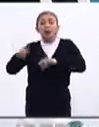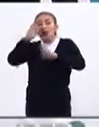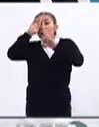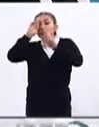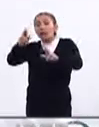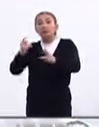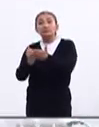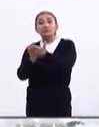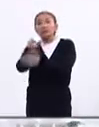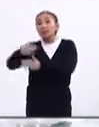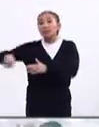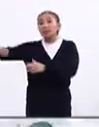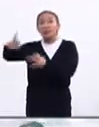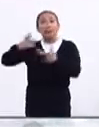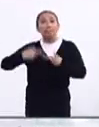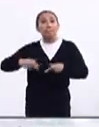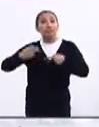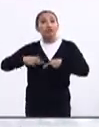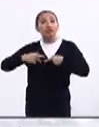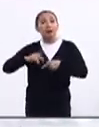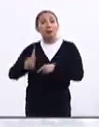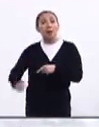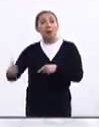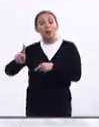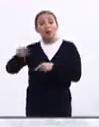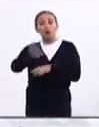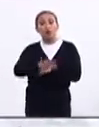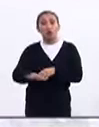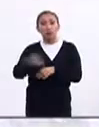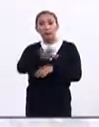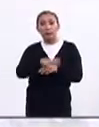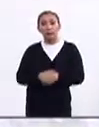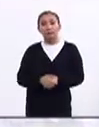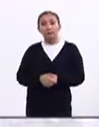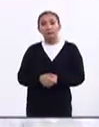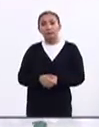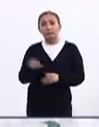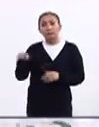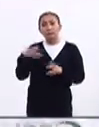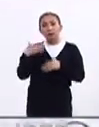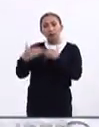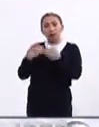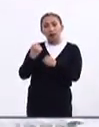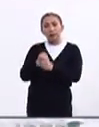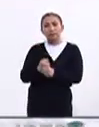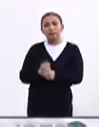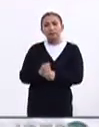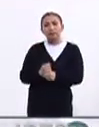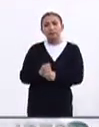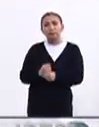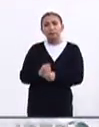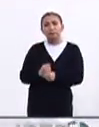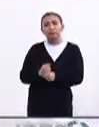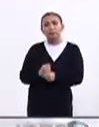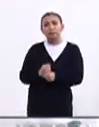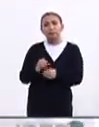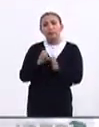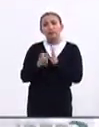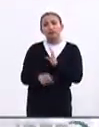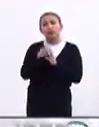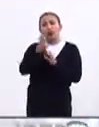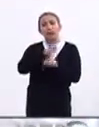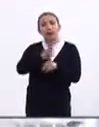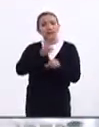las decisiones democráticas de un sistema que han construido a lo largo de los años, como por ejemplo en el